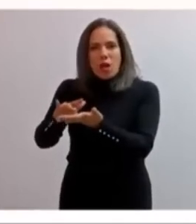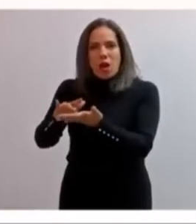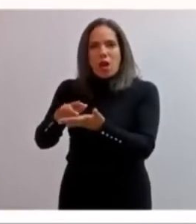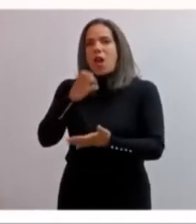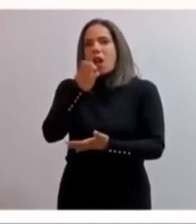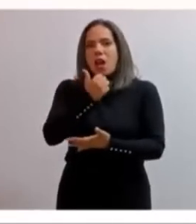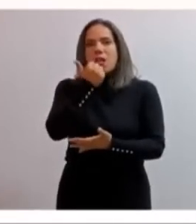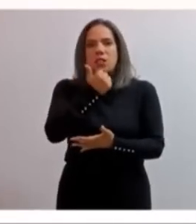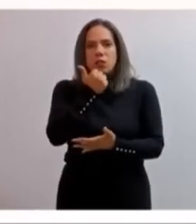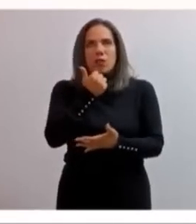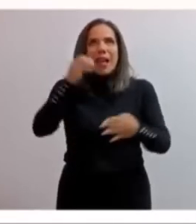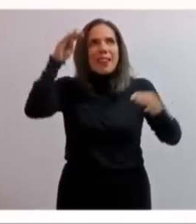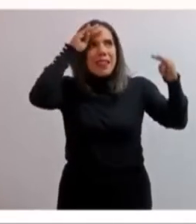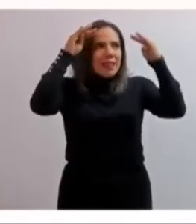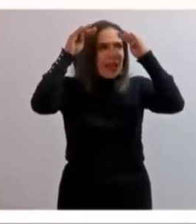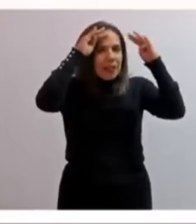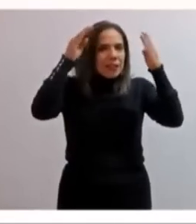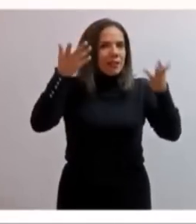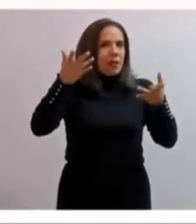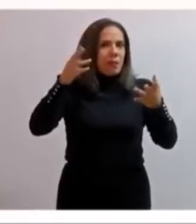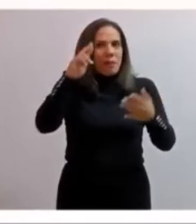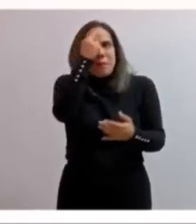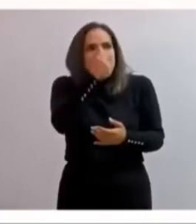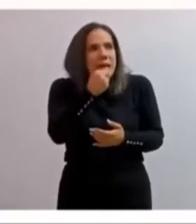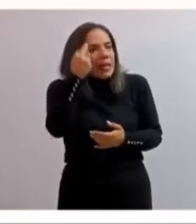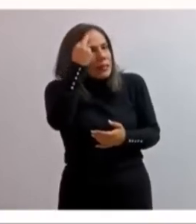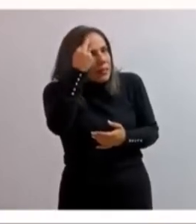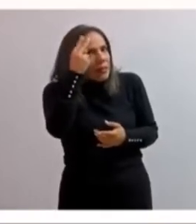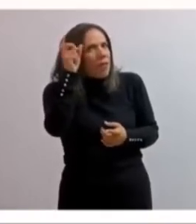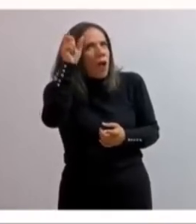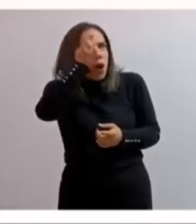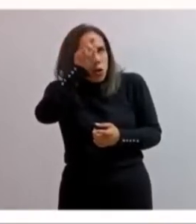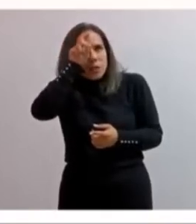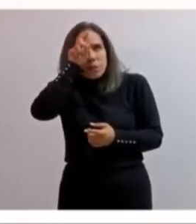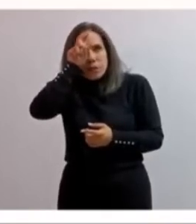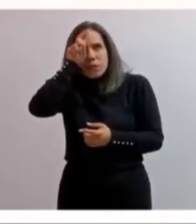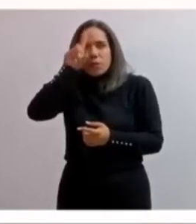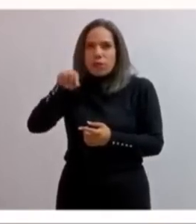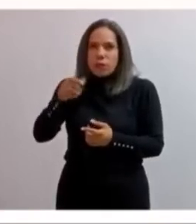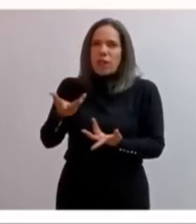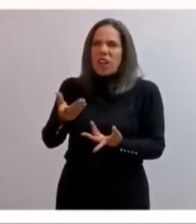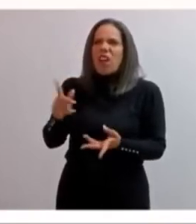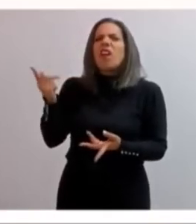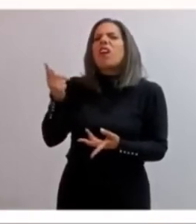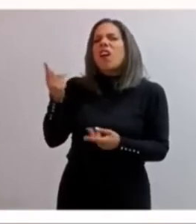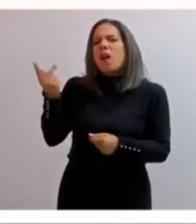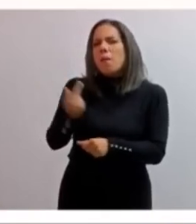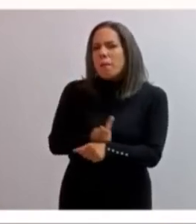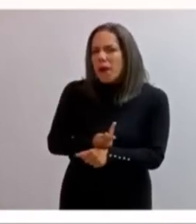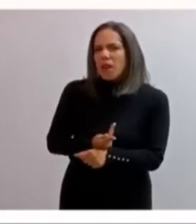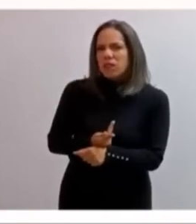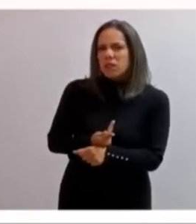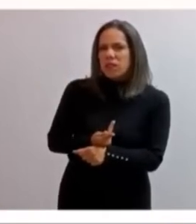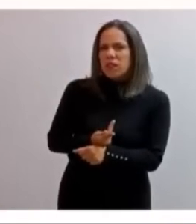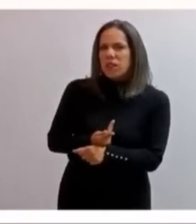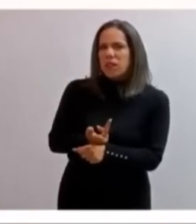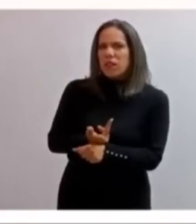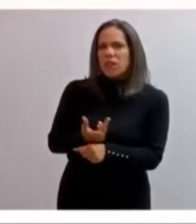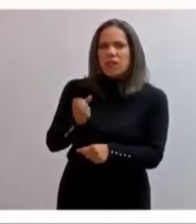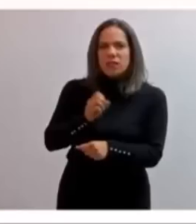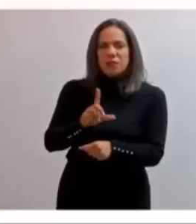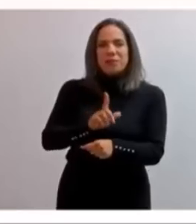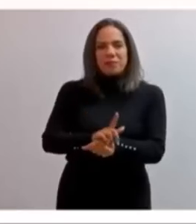que analice, a que reflexione, a que cuestione qué es lo que está pasando en su entorno social mediante.